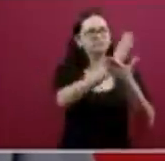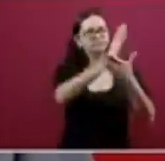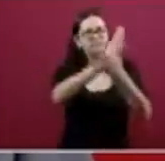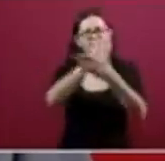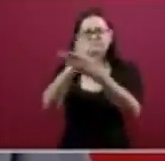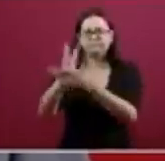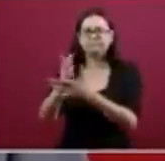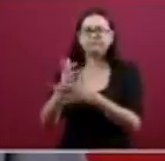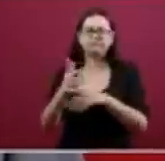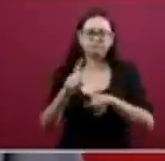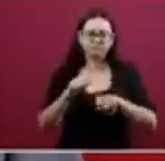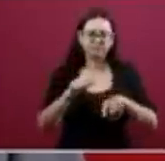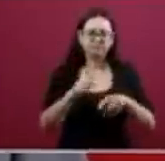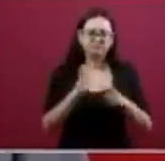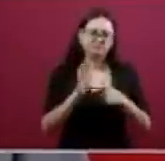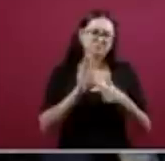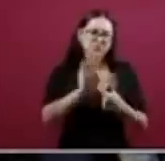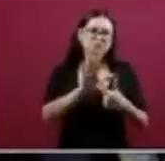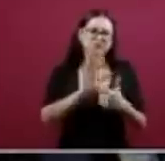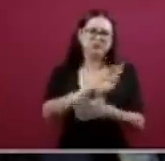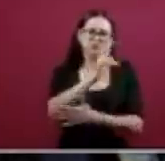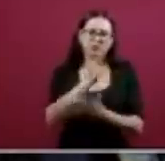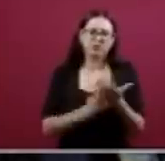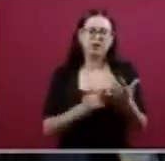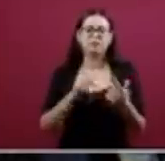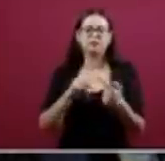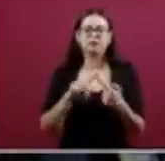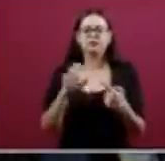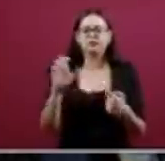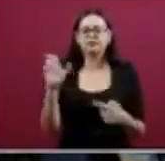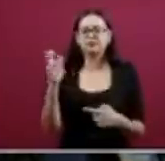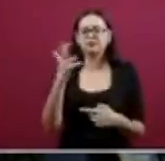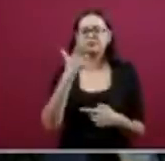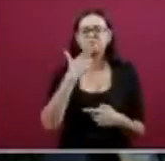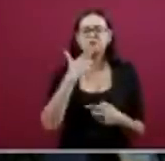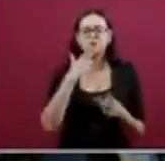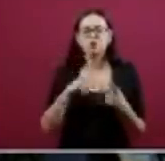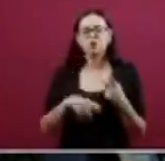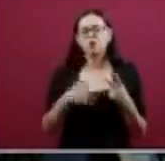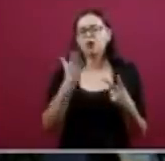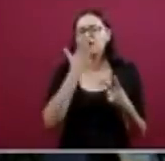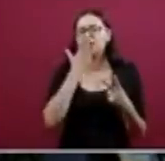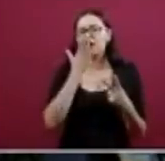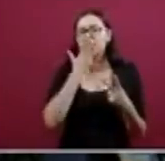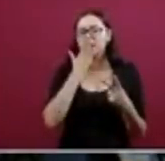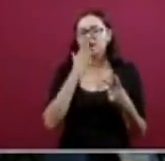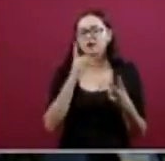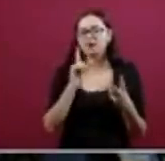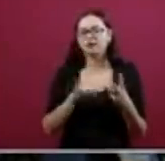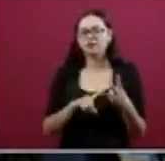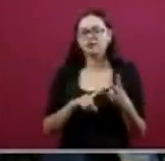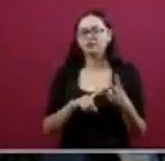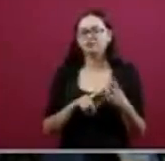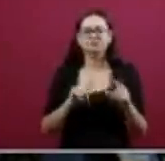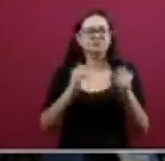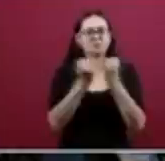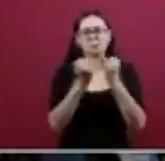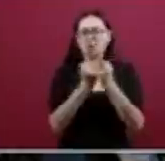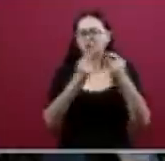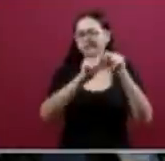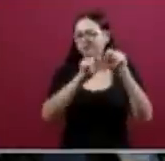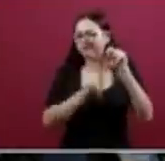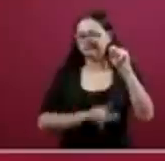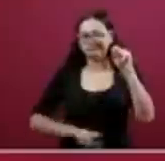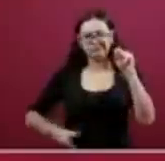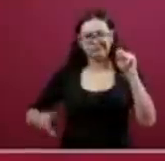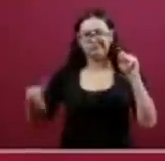a darlos a conocer en Chihuahua, en Sonora y así en todo el país